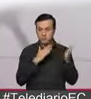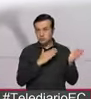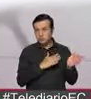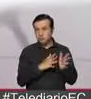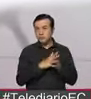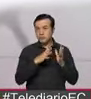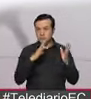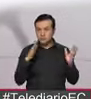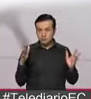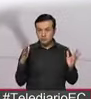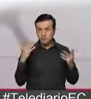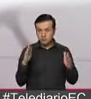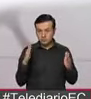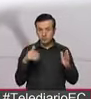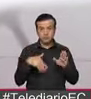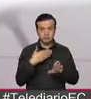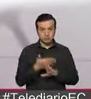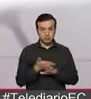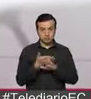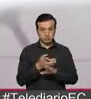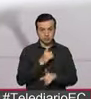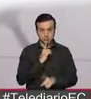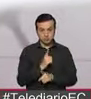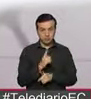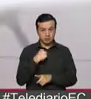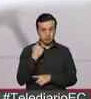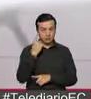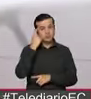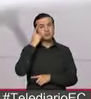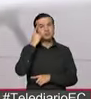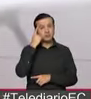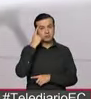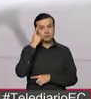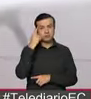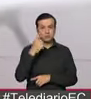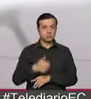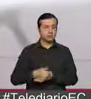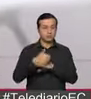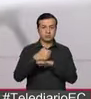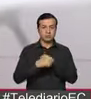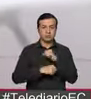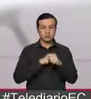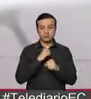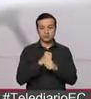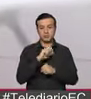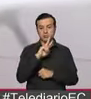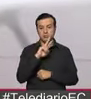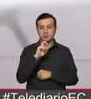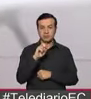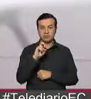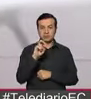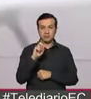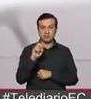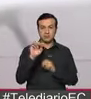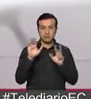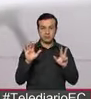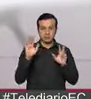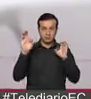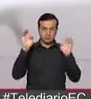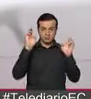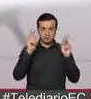big data poder plantear nosotros tenemos un cuadro de mando integral desde el año 2008 y tenemos el planeamiento estratégico